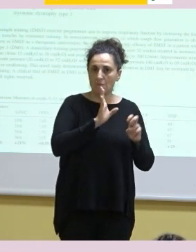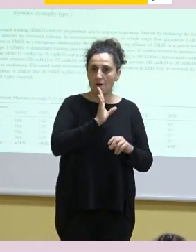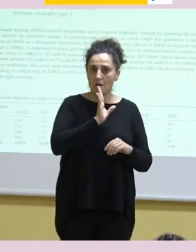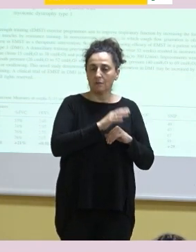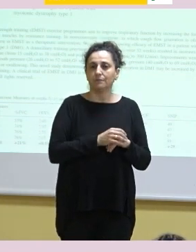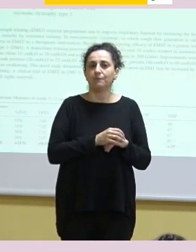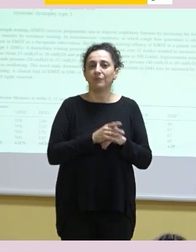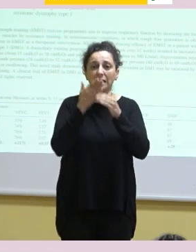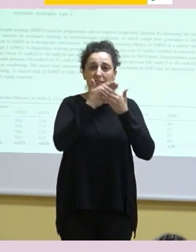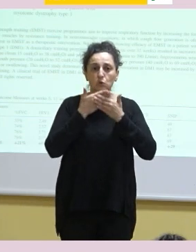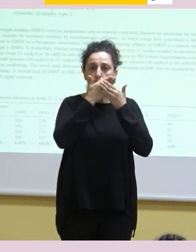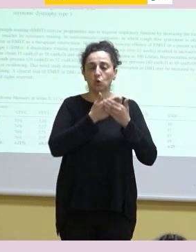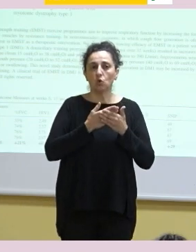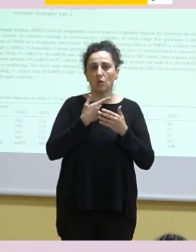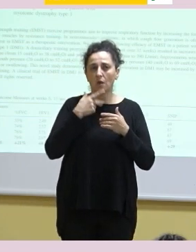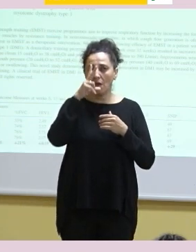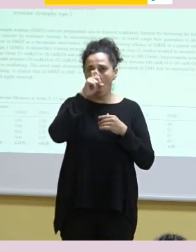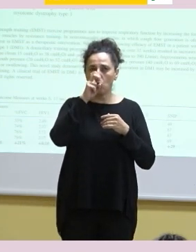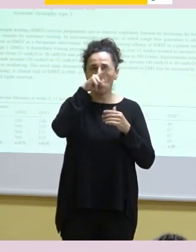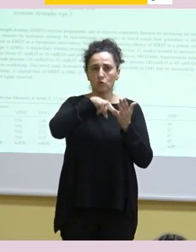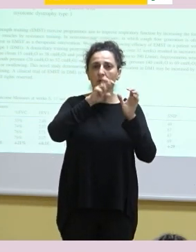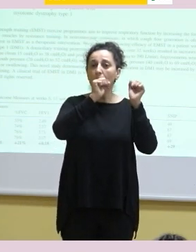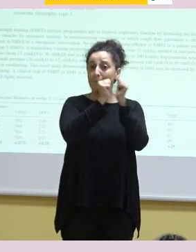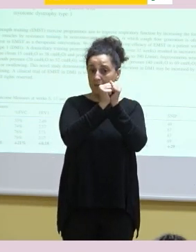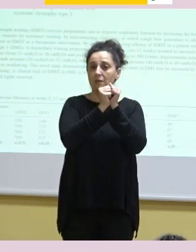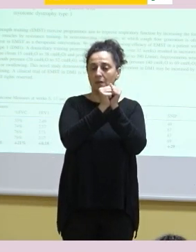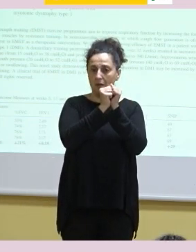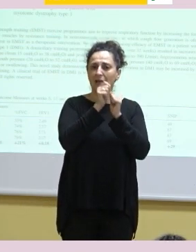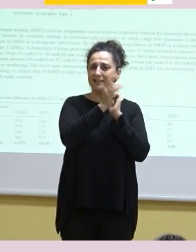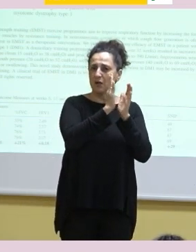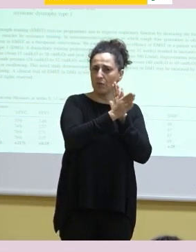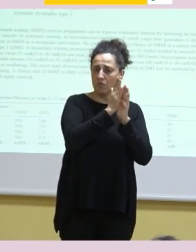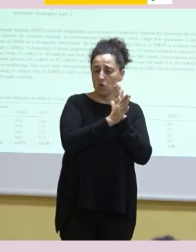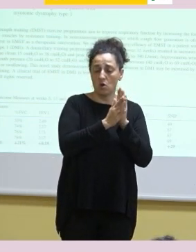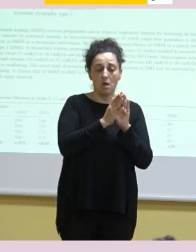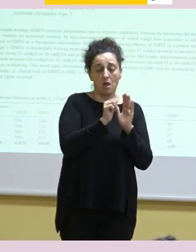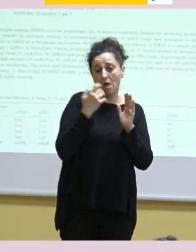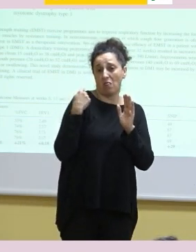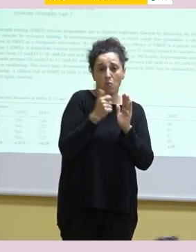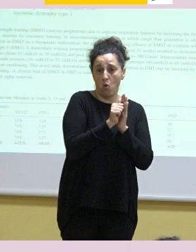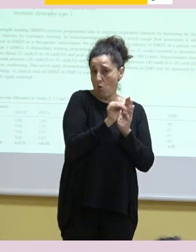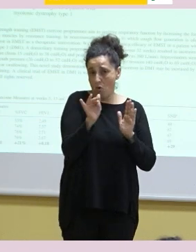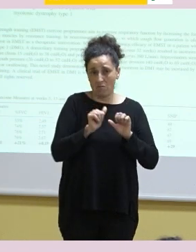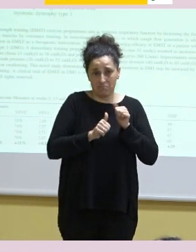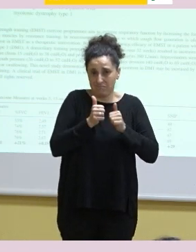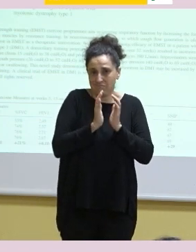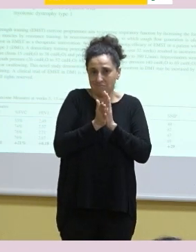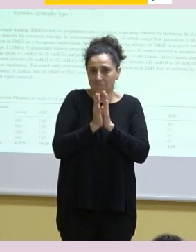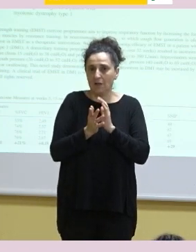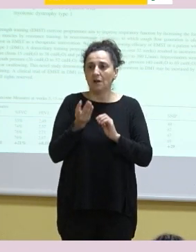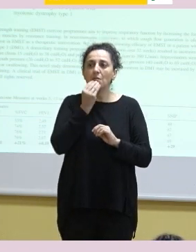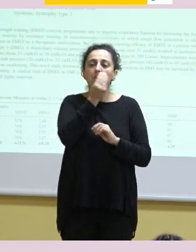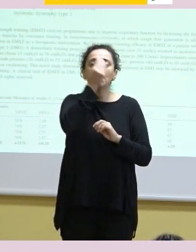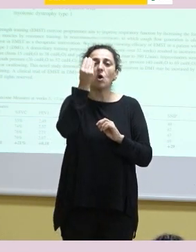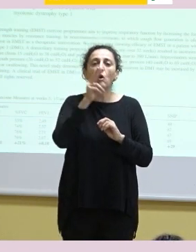Este estudio es de 2020, es muy frecuente porque este tipo de intervención se realiza desde hace menos años, y vemos también que mejoran